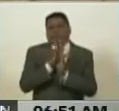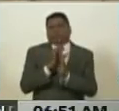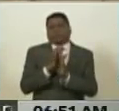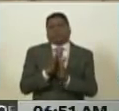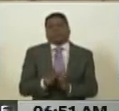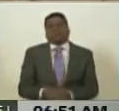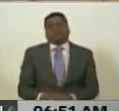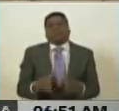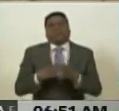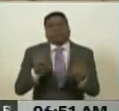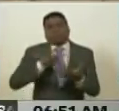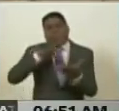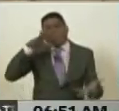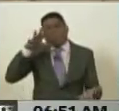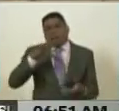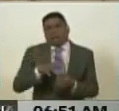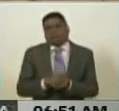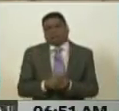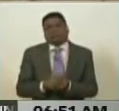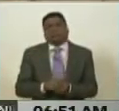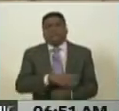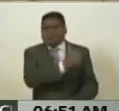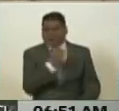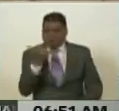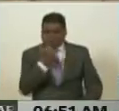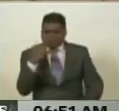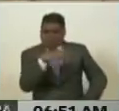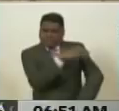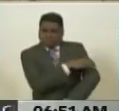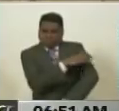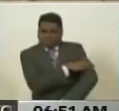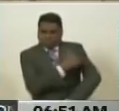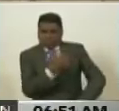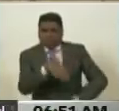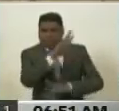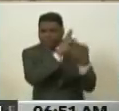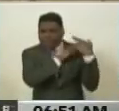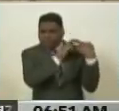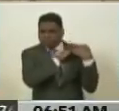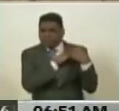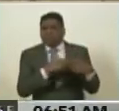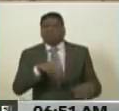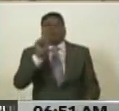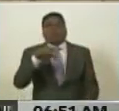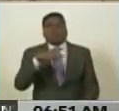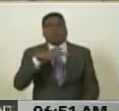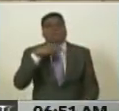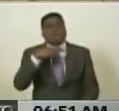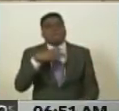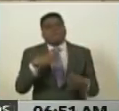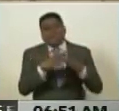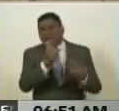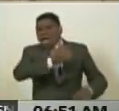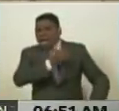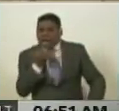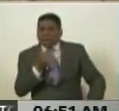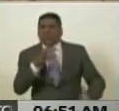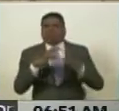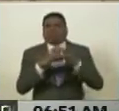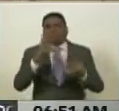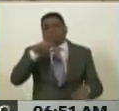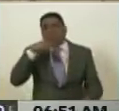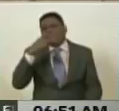la infracción criminal inducida, de la cual ellos son, por cierto, eh los responsables y los padres principales, porque son ellos los que con sus políticas